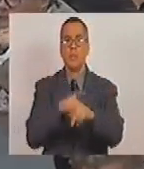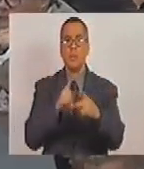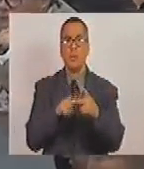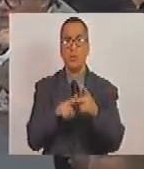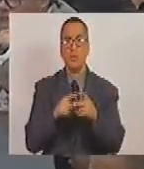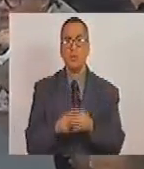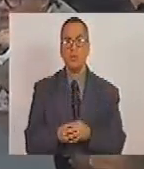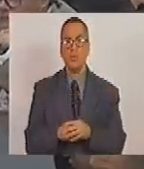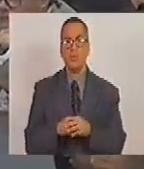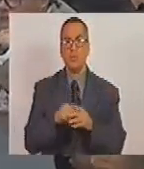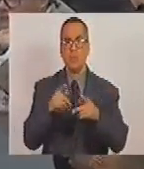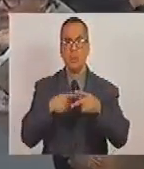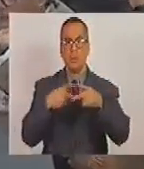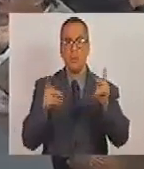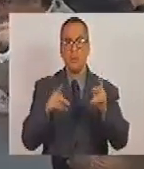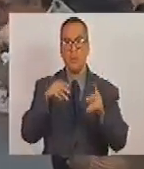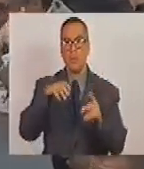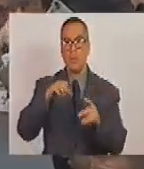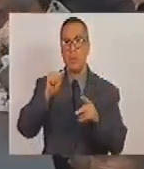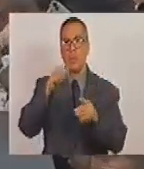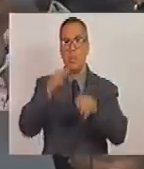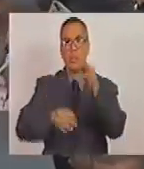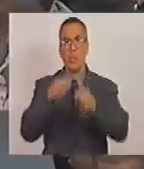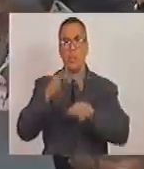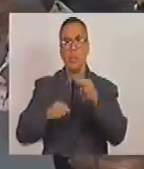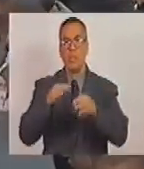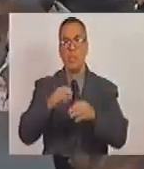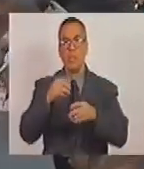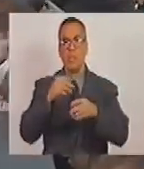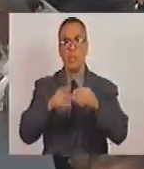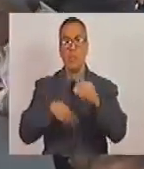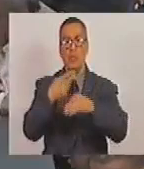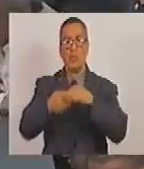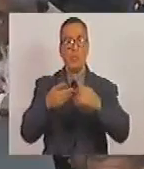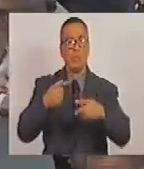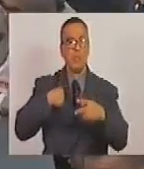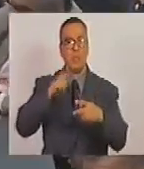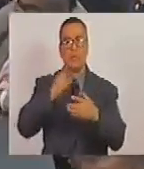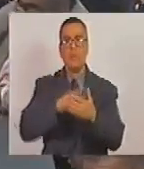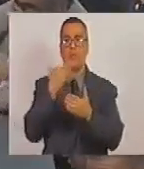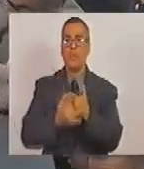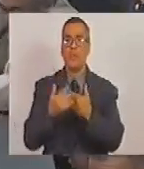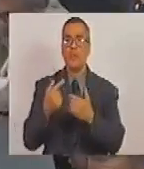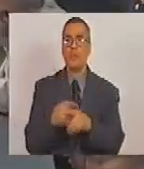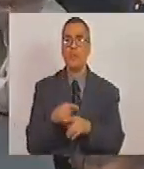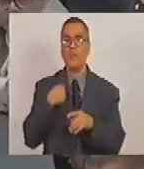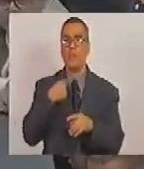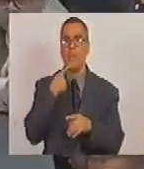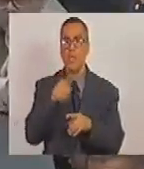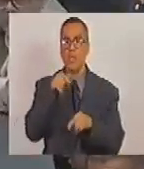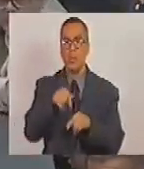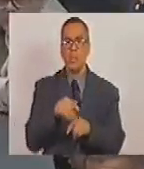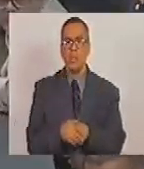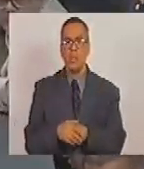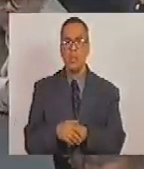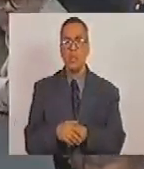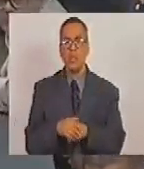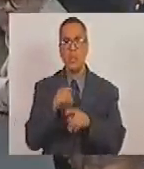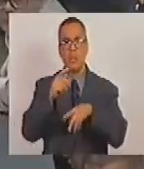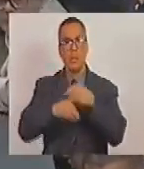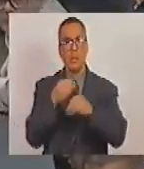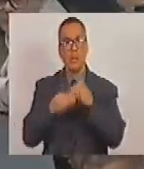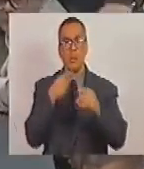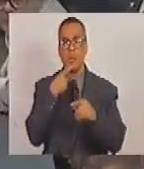la póliza de seguro extraterritorial, algo que no estaba planteado. ¿Qué decimos de aquí, presidente?